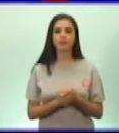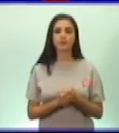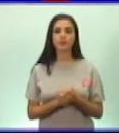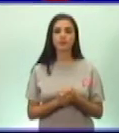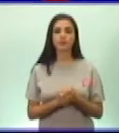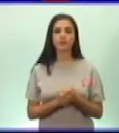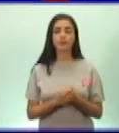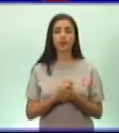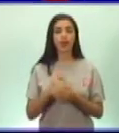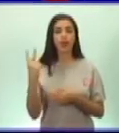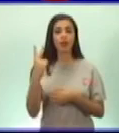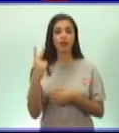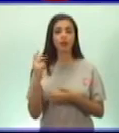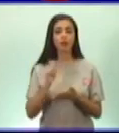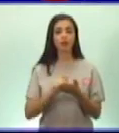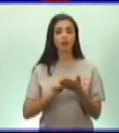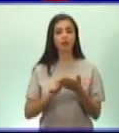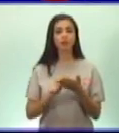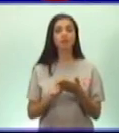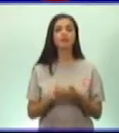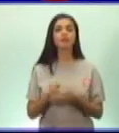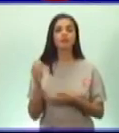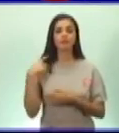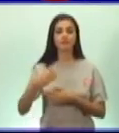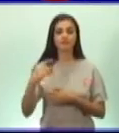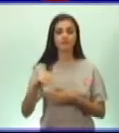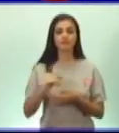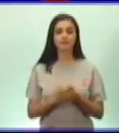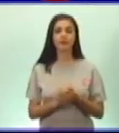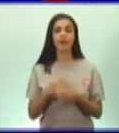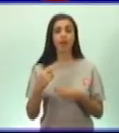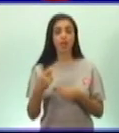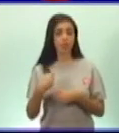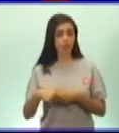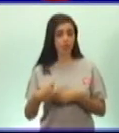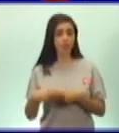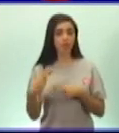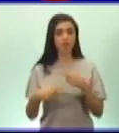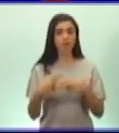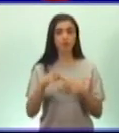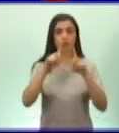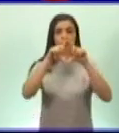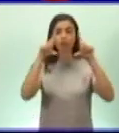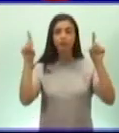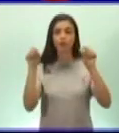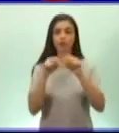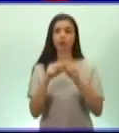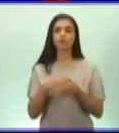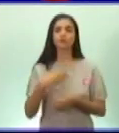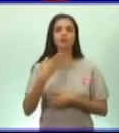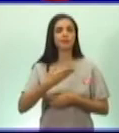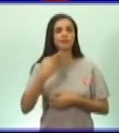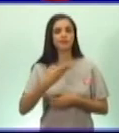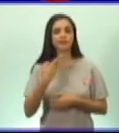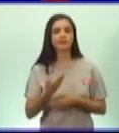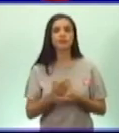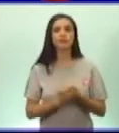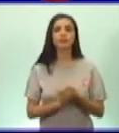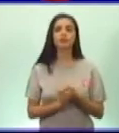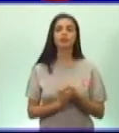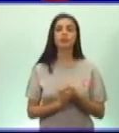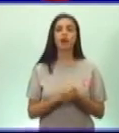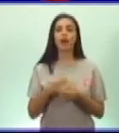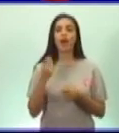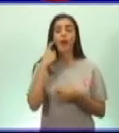La segunda actividad, van a elaborar un texto argumentativo sobre la importancia